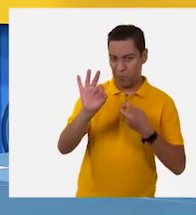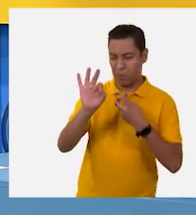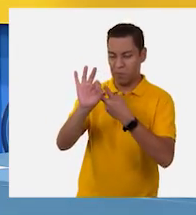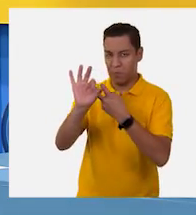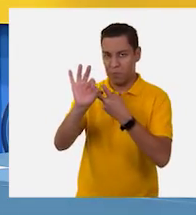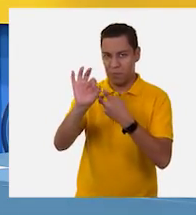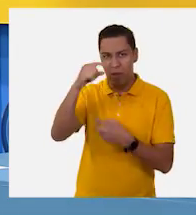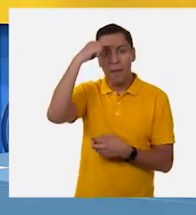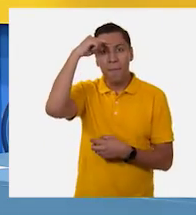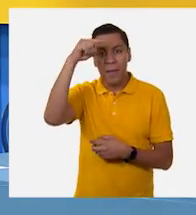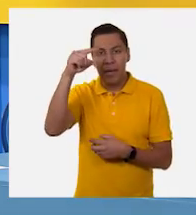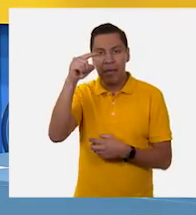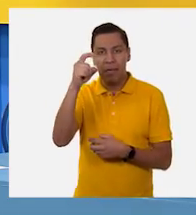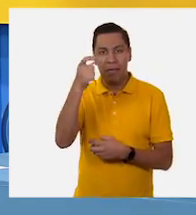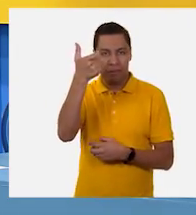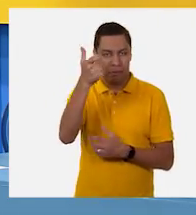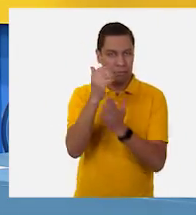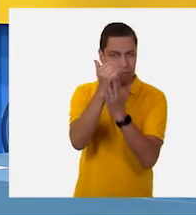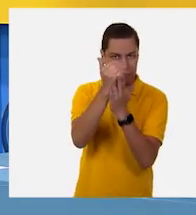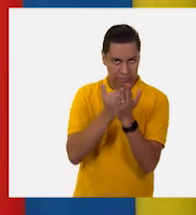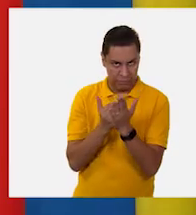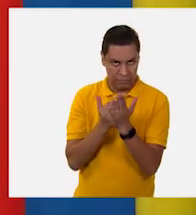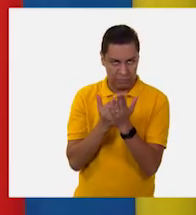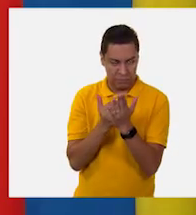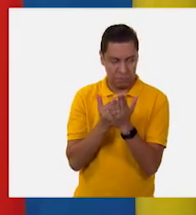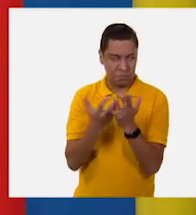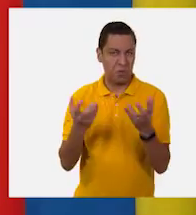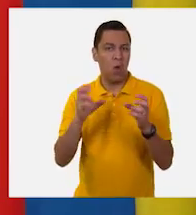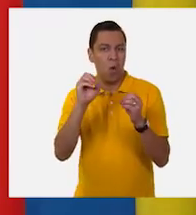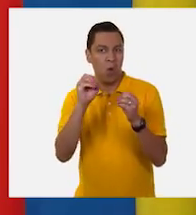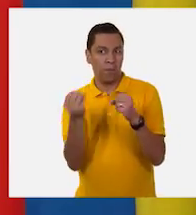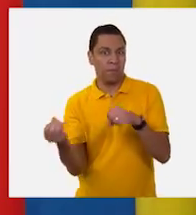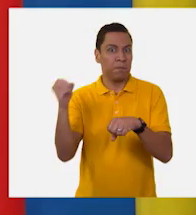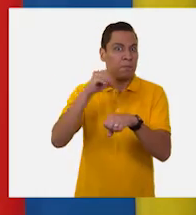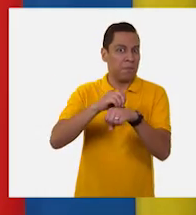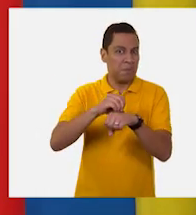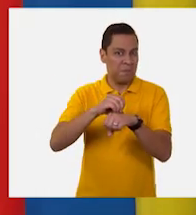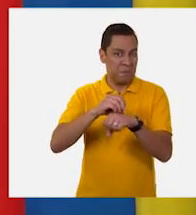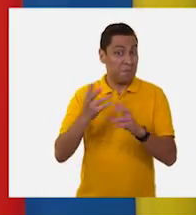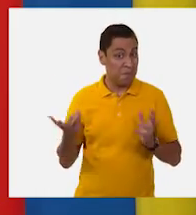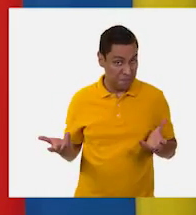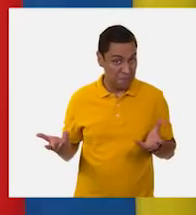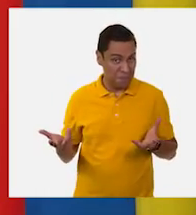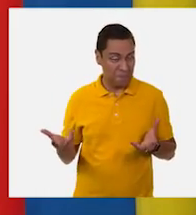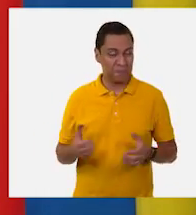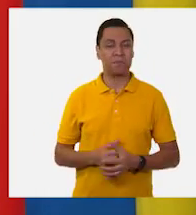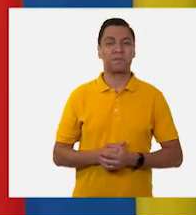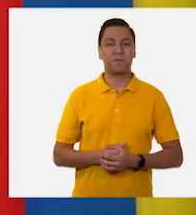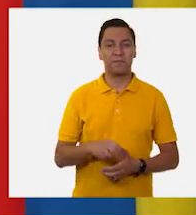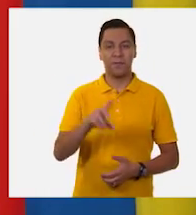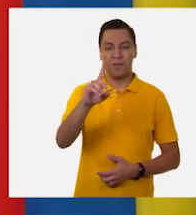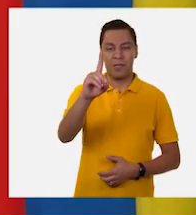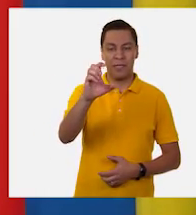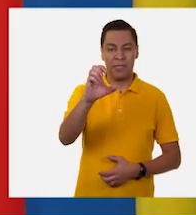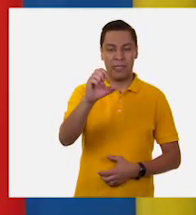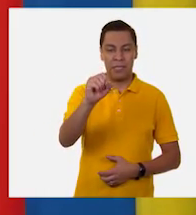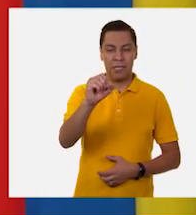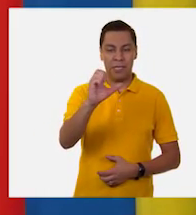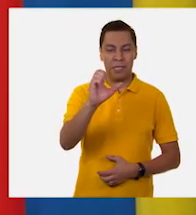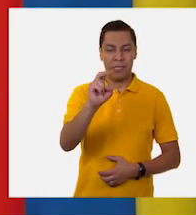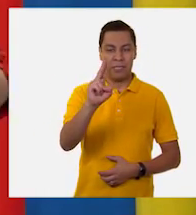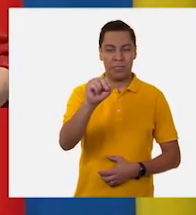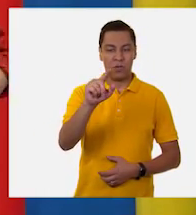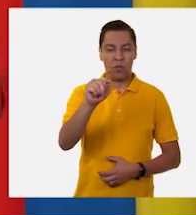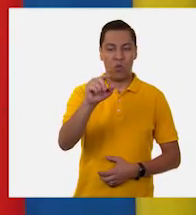emplea para hacer descuentos, por ejemplo. ¡Ah, perfecto! Como les decía, me encantan